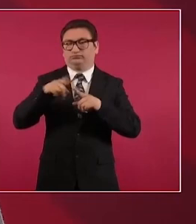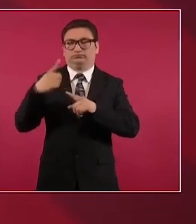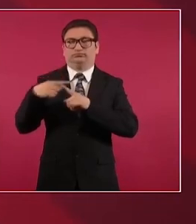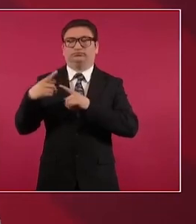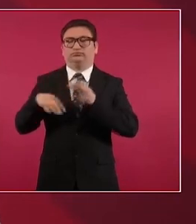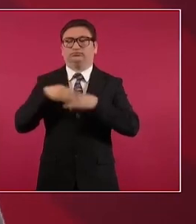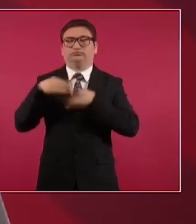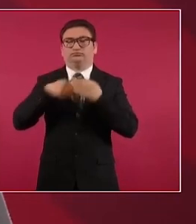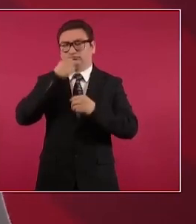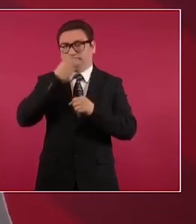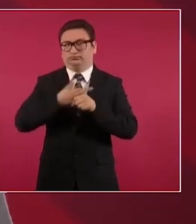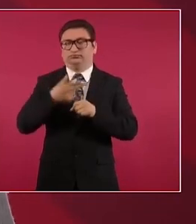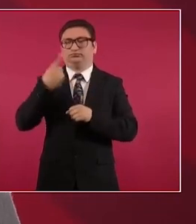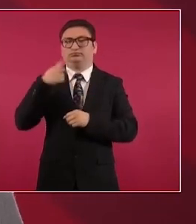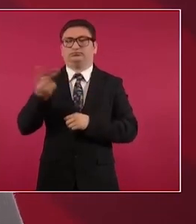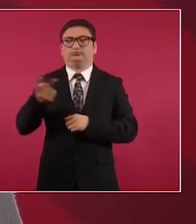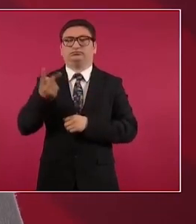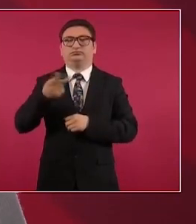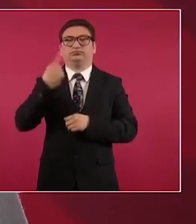para